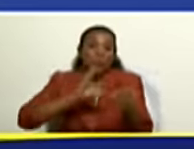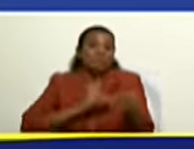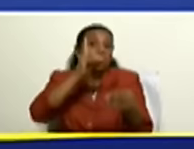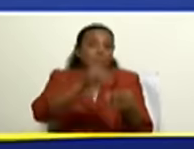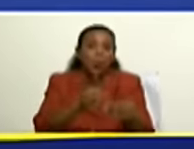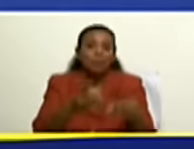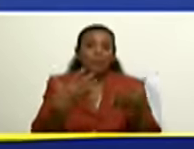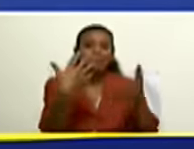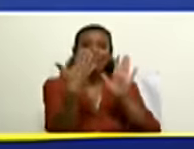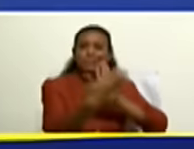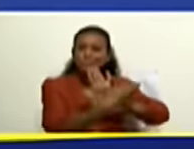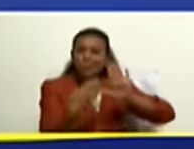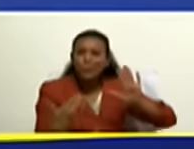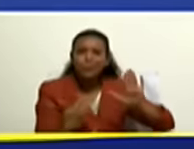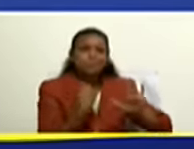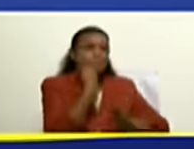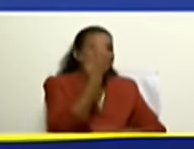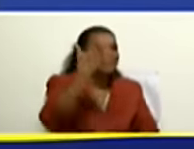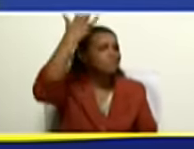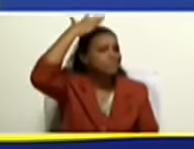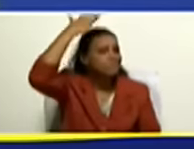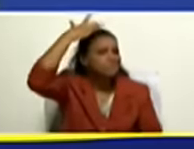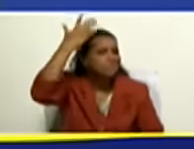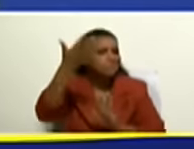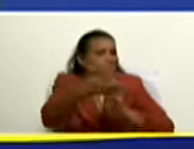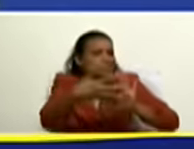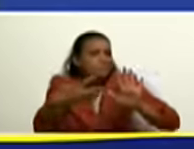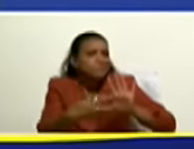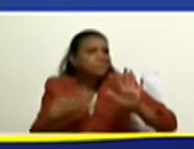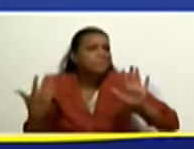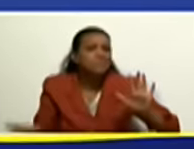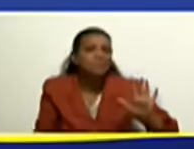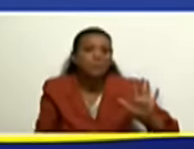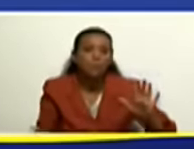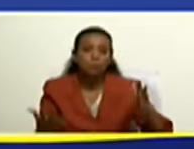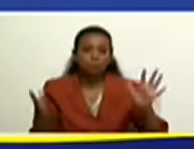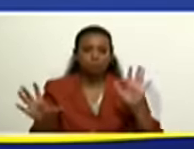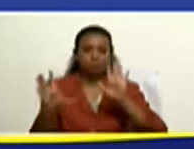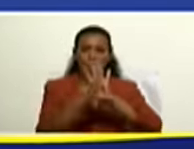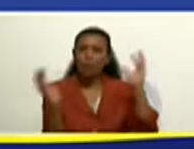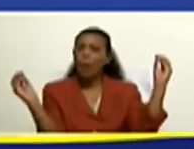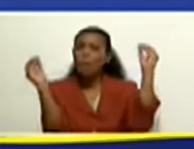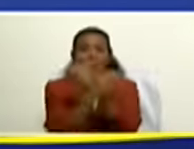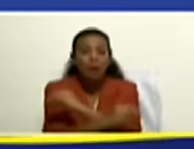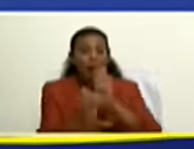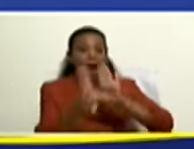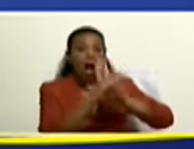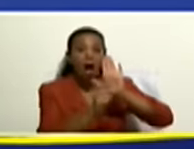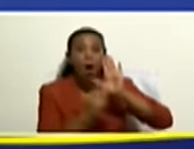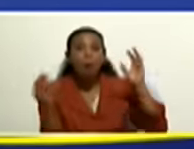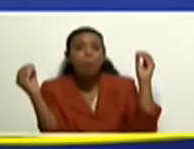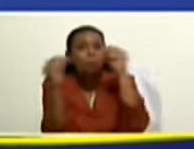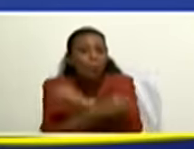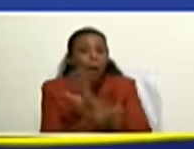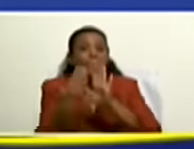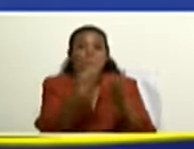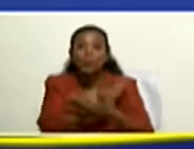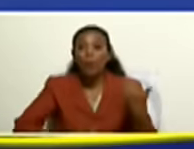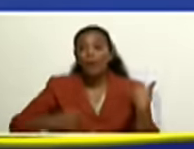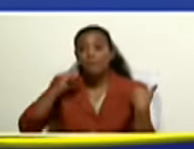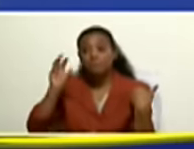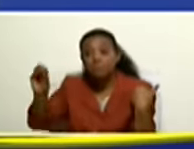esos argumentos falaces han chocado con la verdad de la Constitución, pero sobre todo,